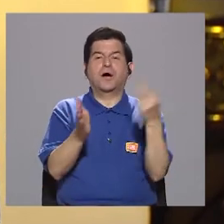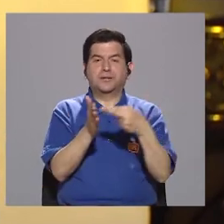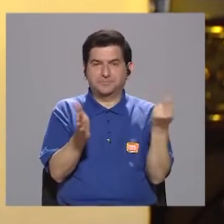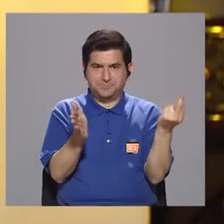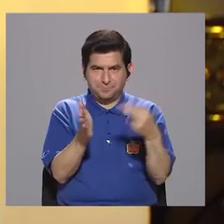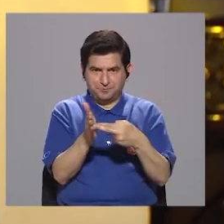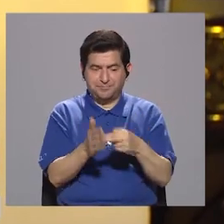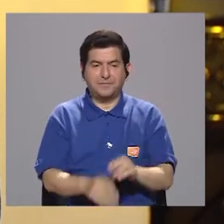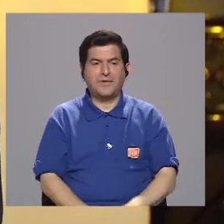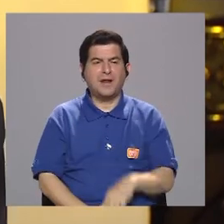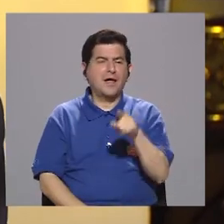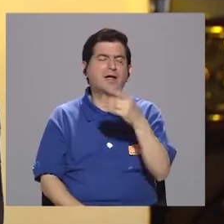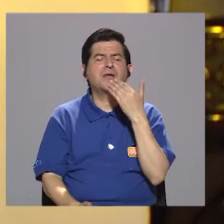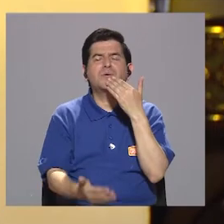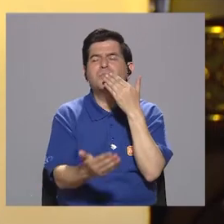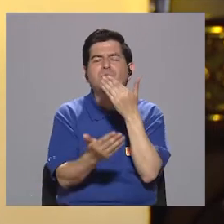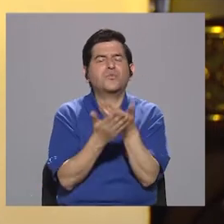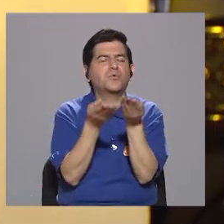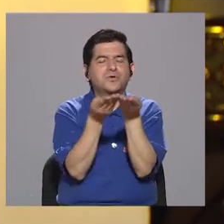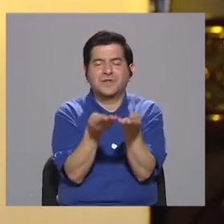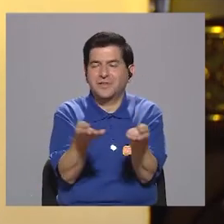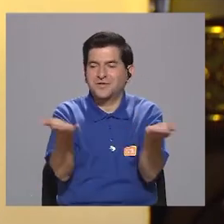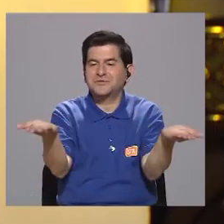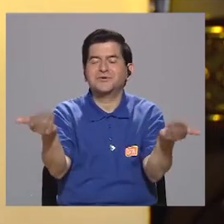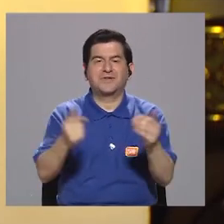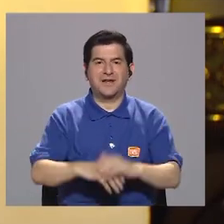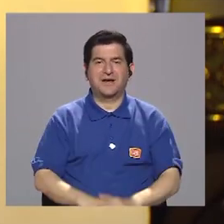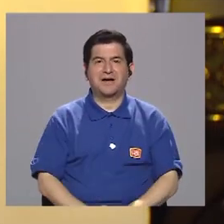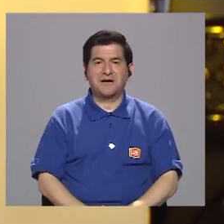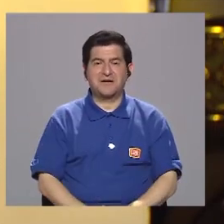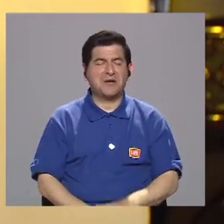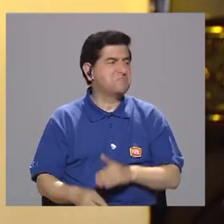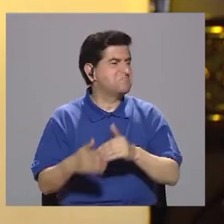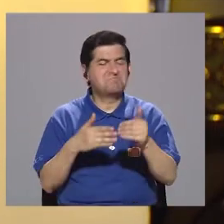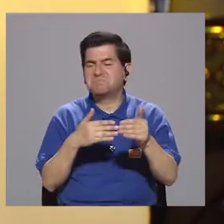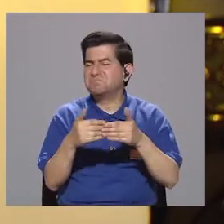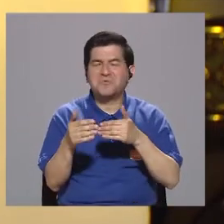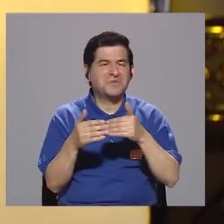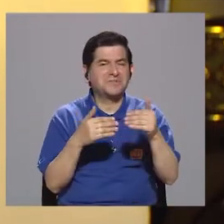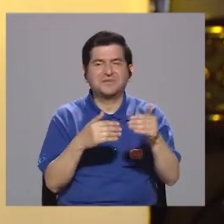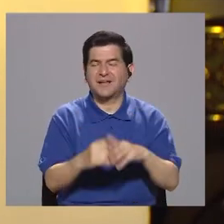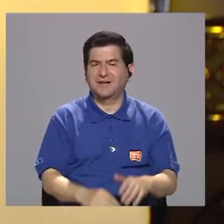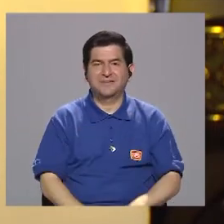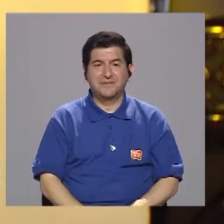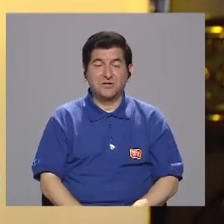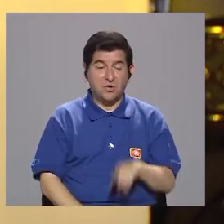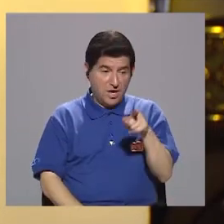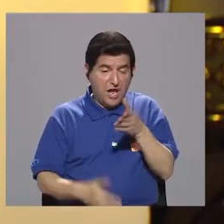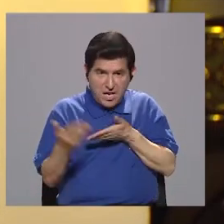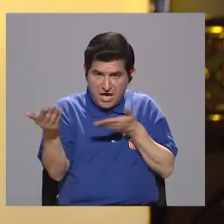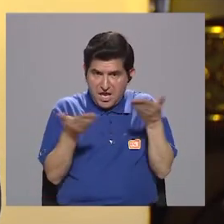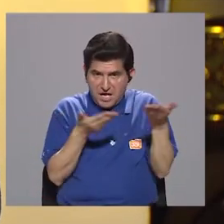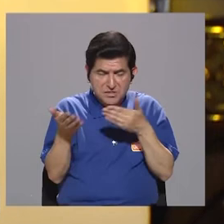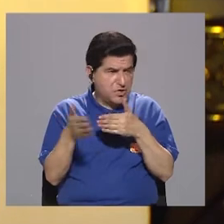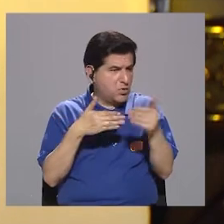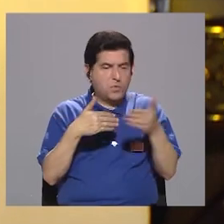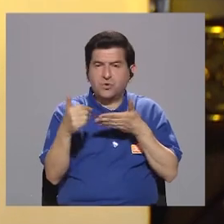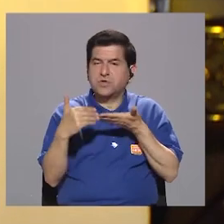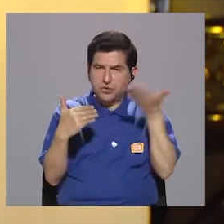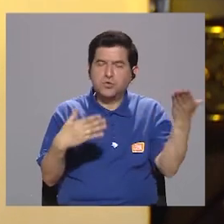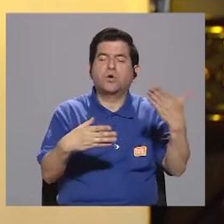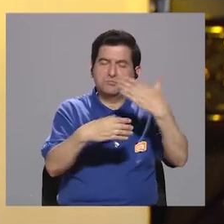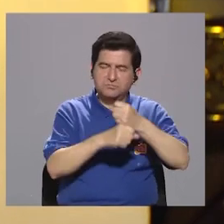repetir, es que era generoso. Él era desprendido, él... Por servir, hacía cualquier